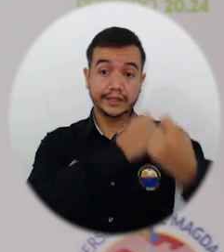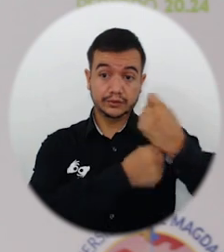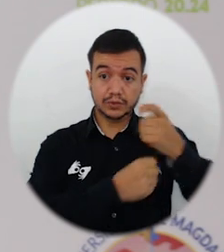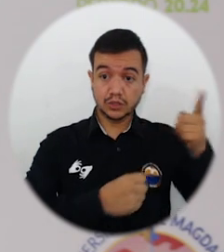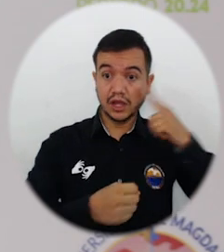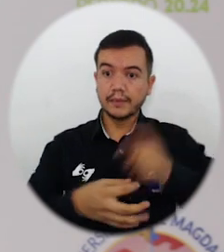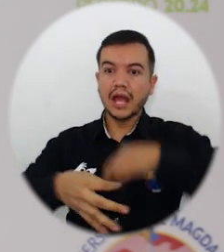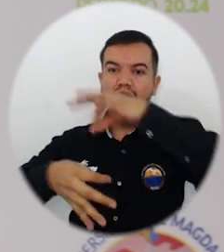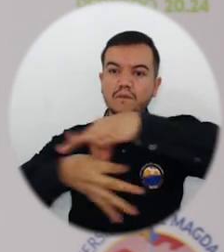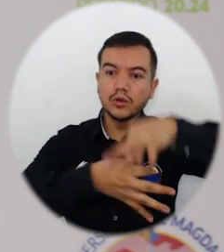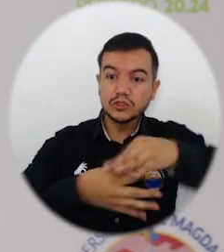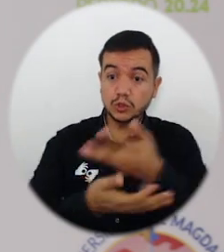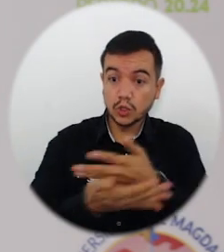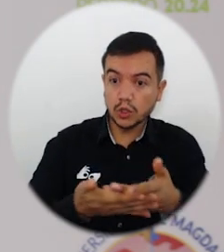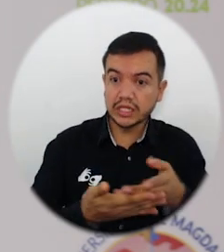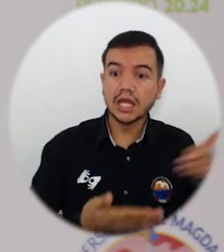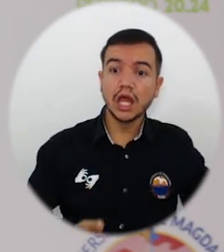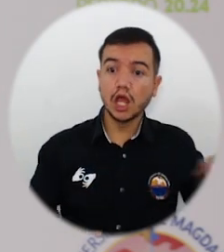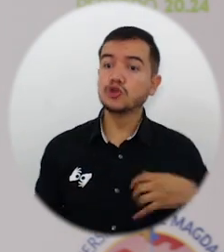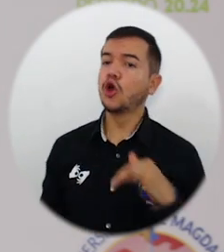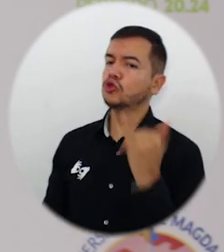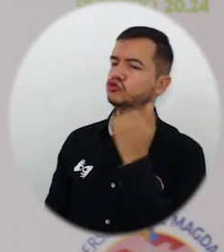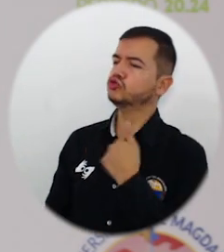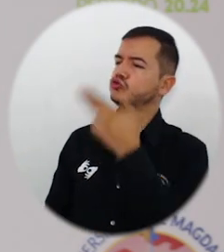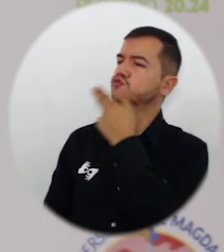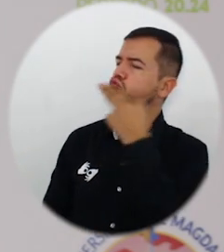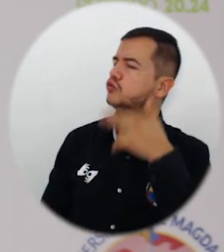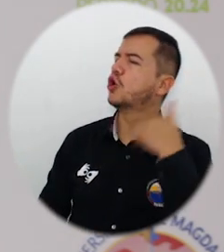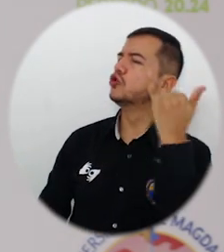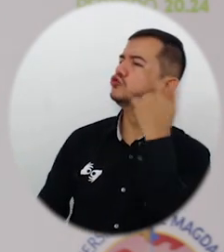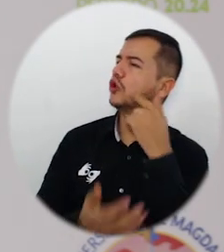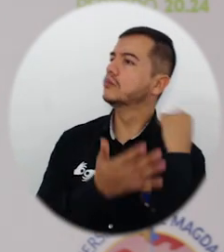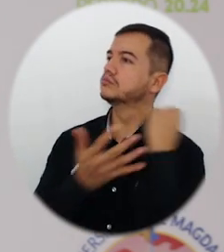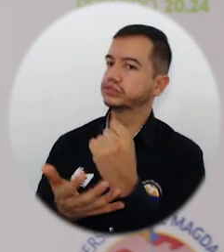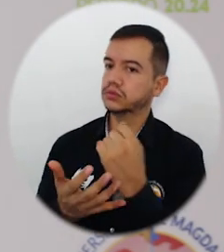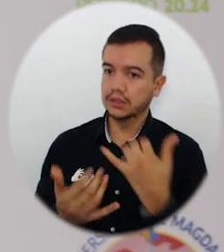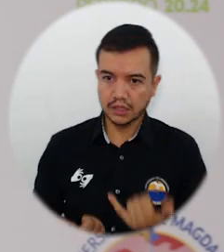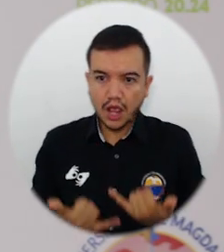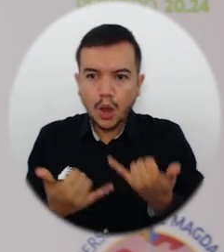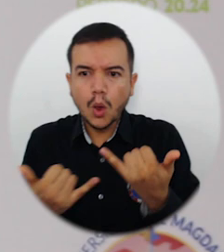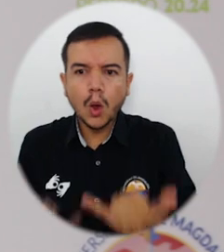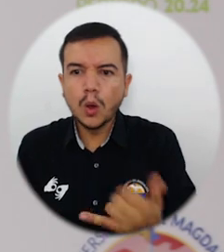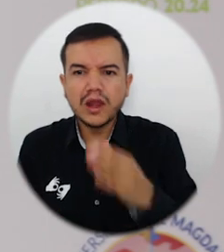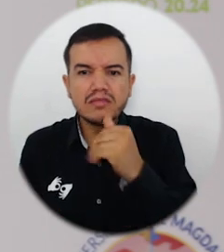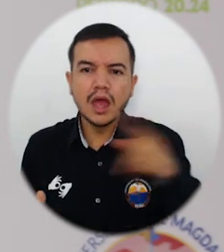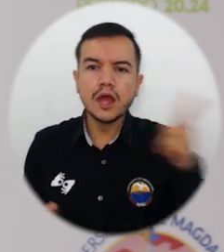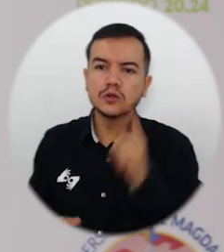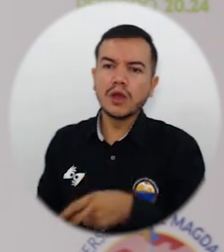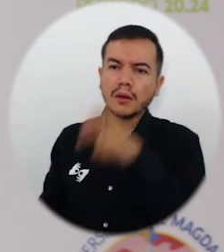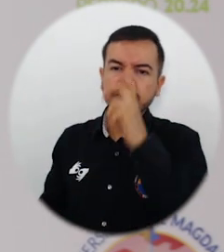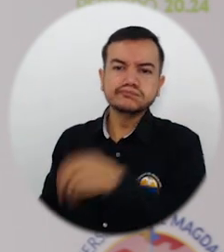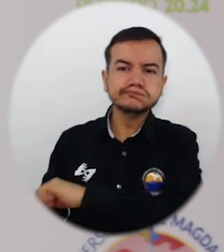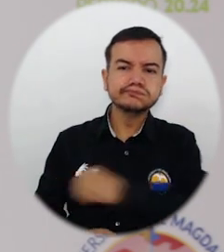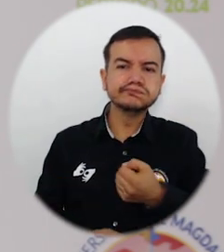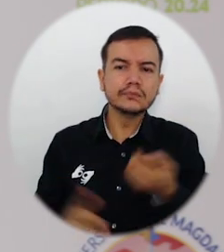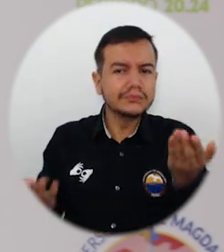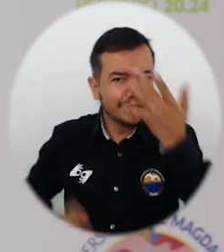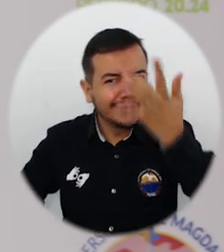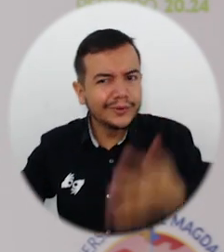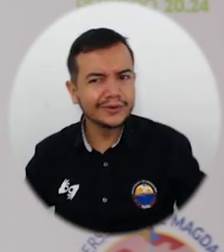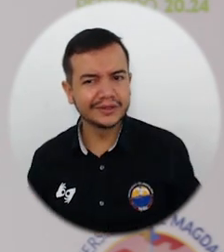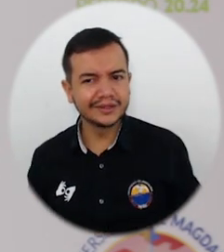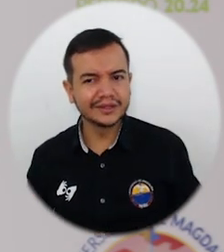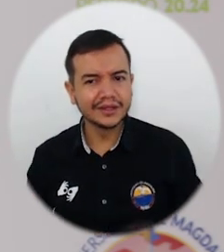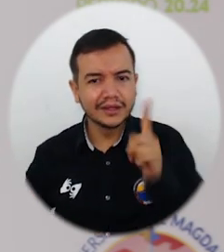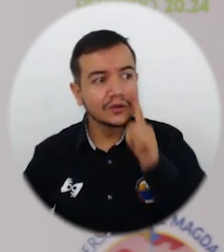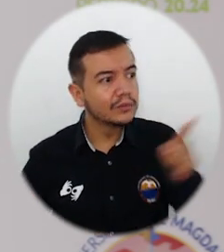posgrados. Para este año no. ¿Es que acaso los jóvenes que tenían ese alivio de posgrado gracias a la universidad y que lograron un alivio adicional con los aportes del FONGES